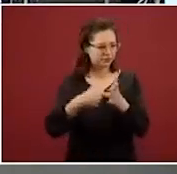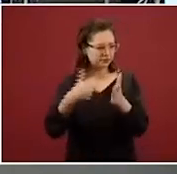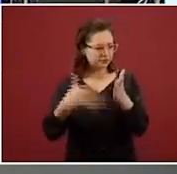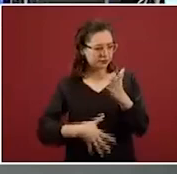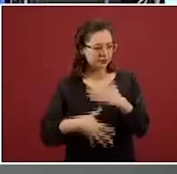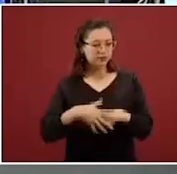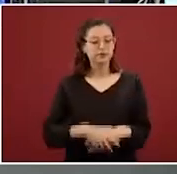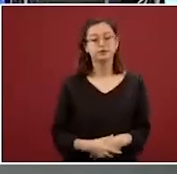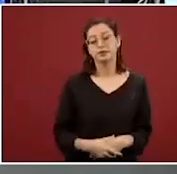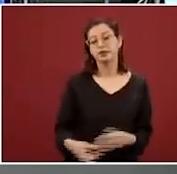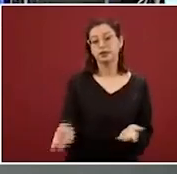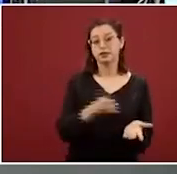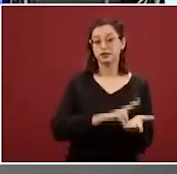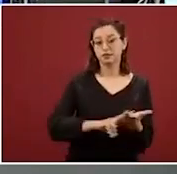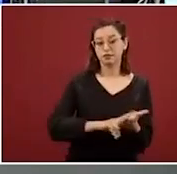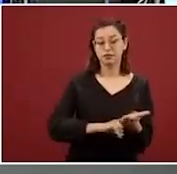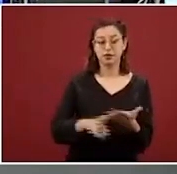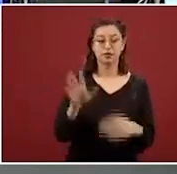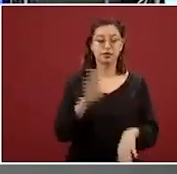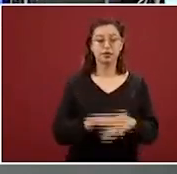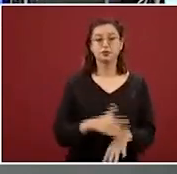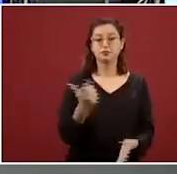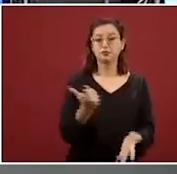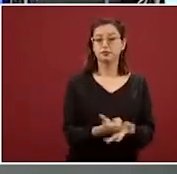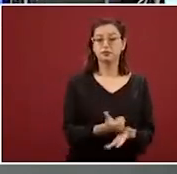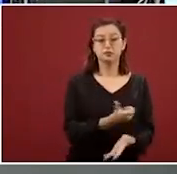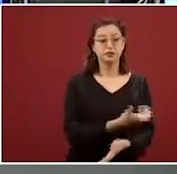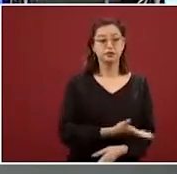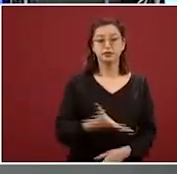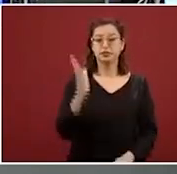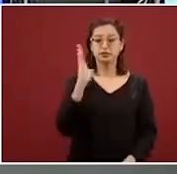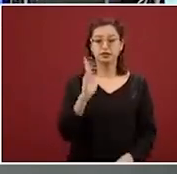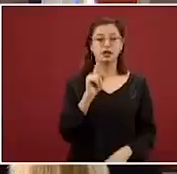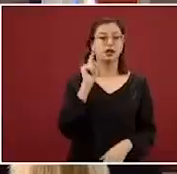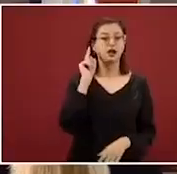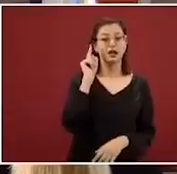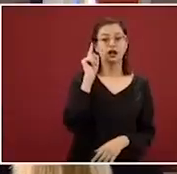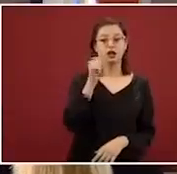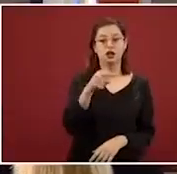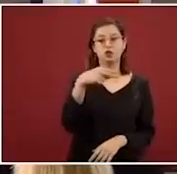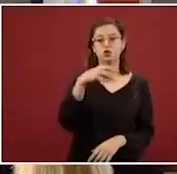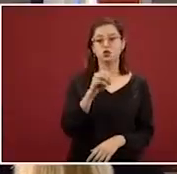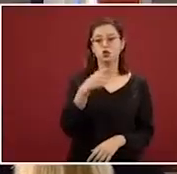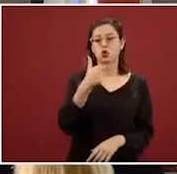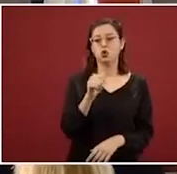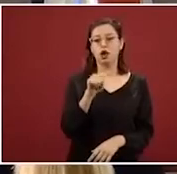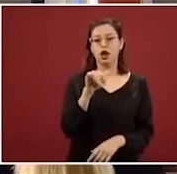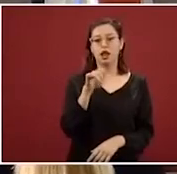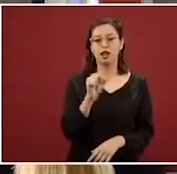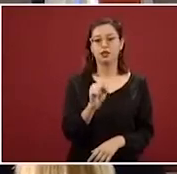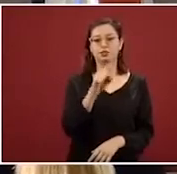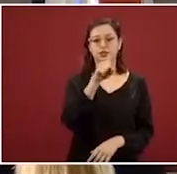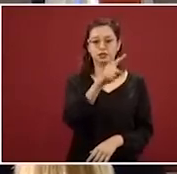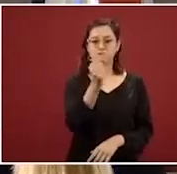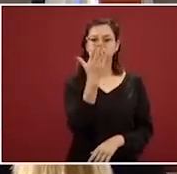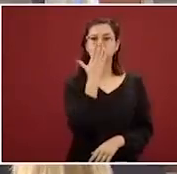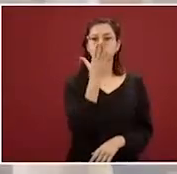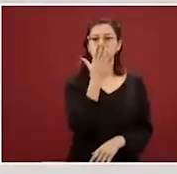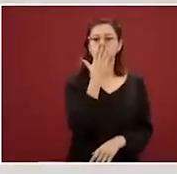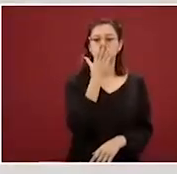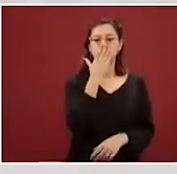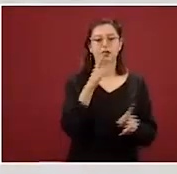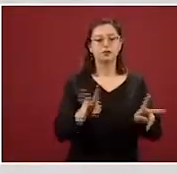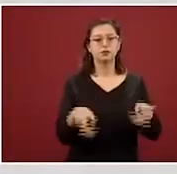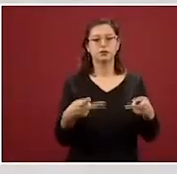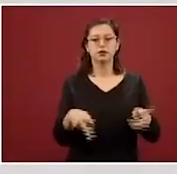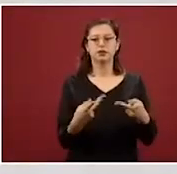gasolina regular, el precio más alto lo encontramos con Nogales Energéticos de Imuri, Sonora, con un precio al público